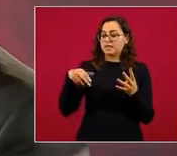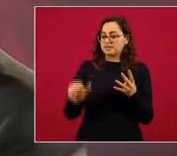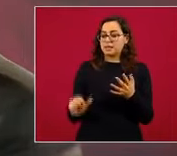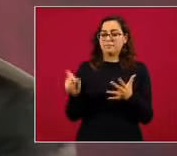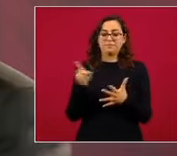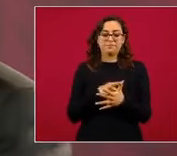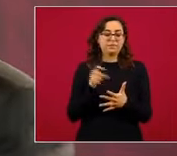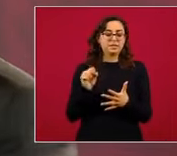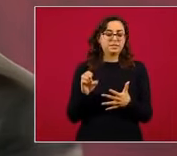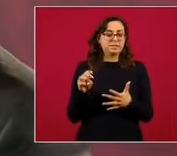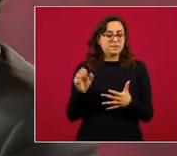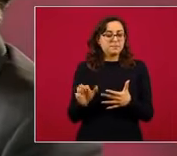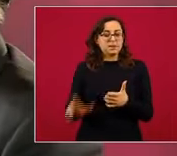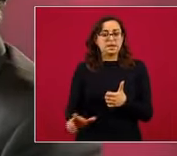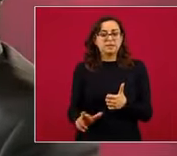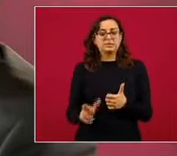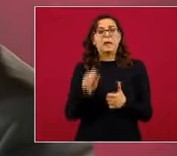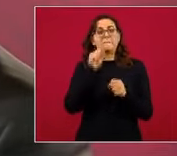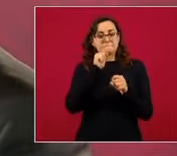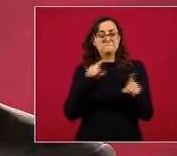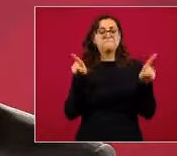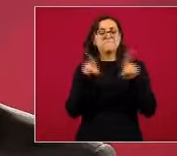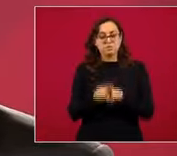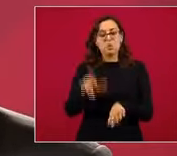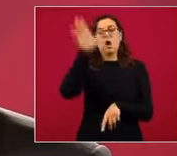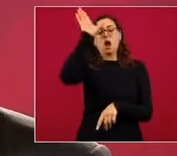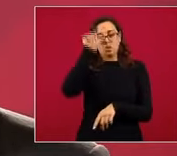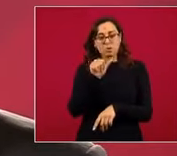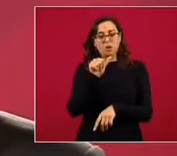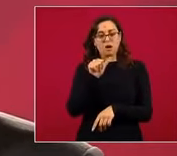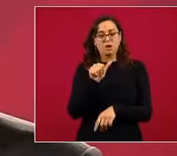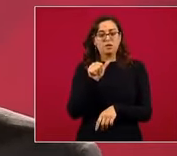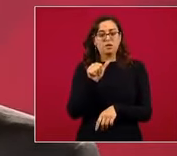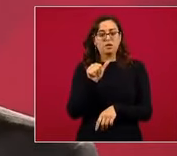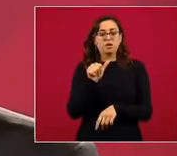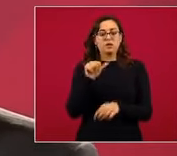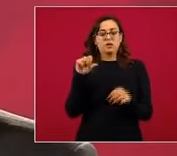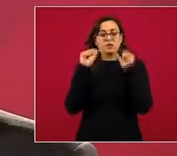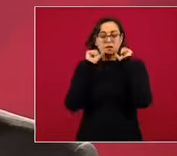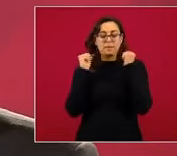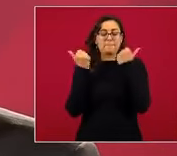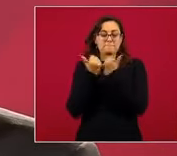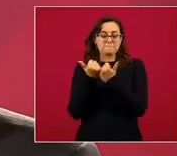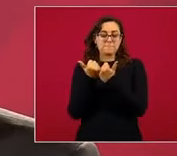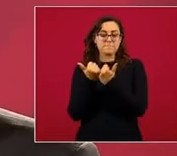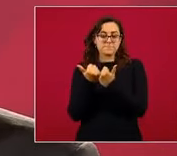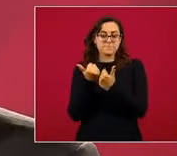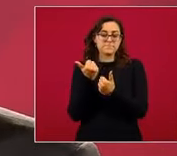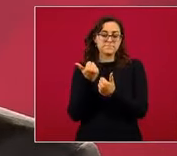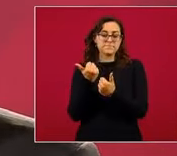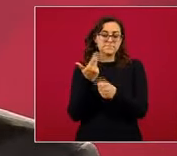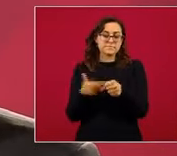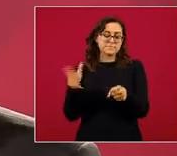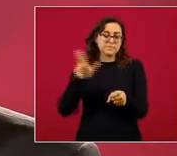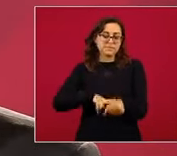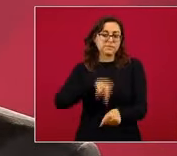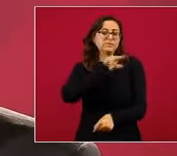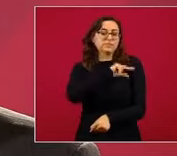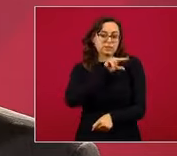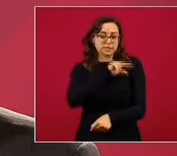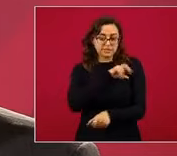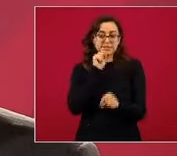participa la Secretaría de Marina. Hay también un convenio adicional con las asociaciones de hospitales privados para